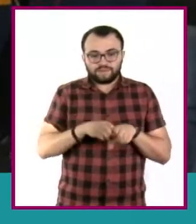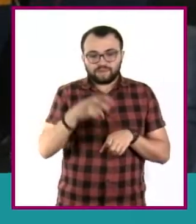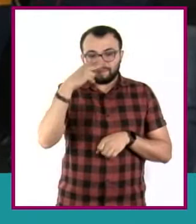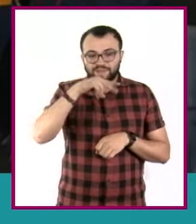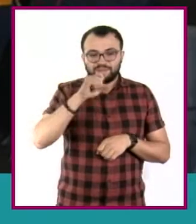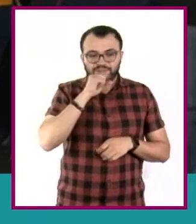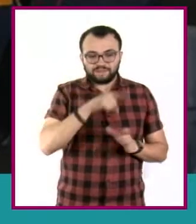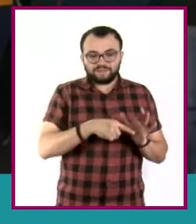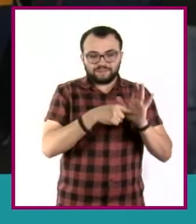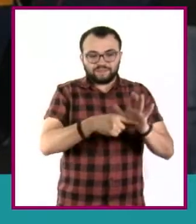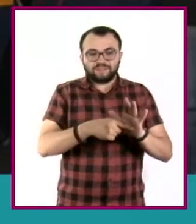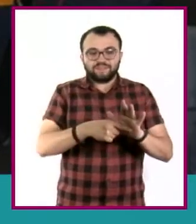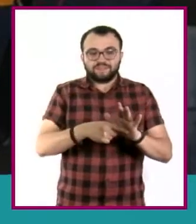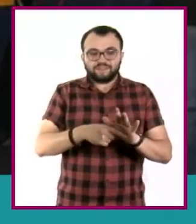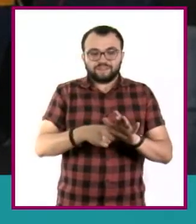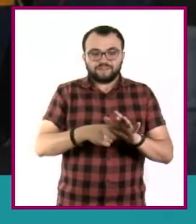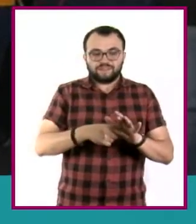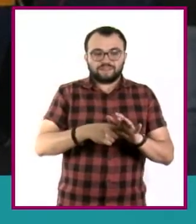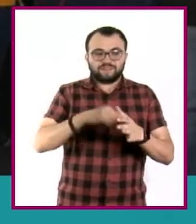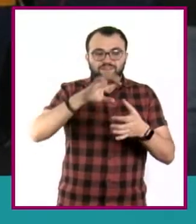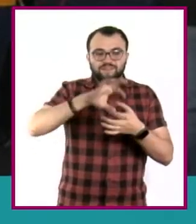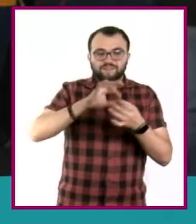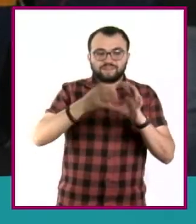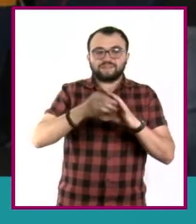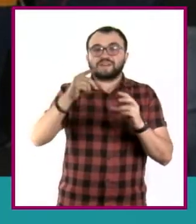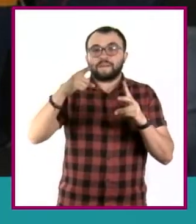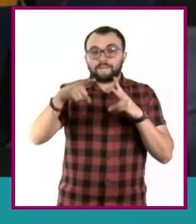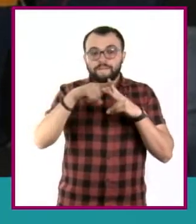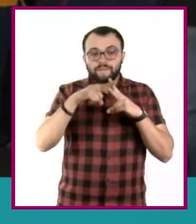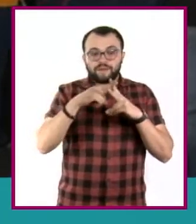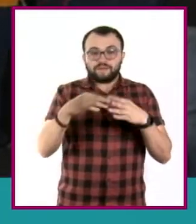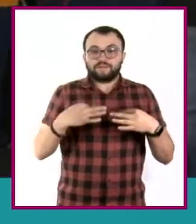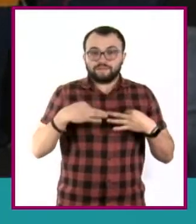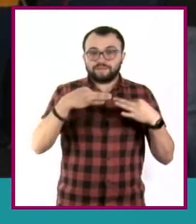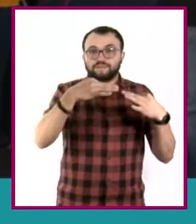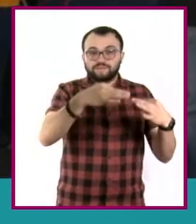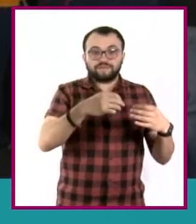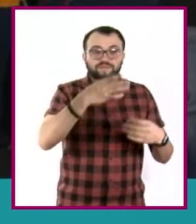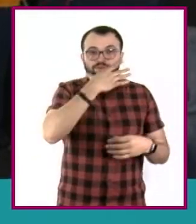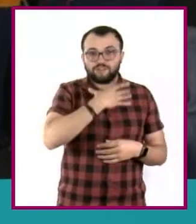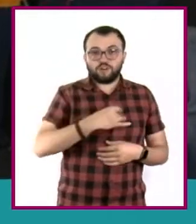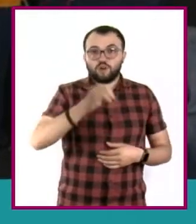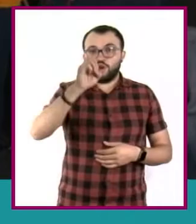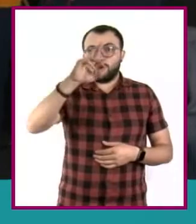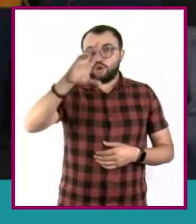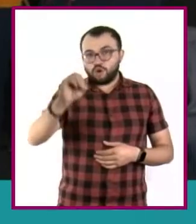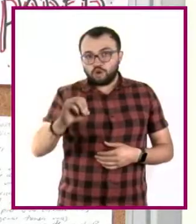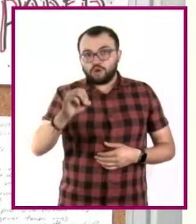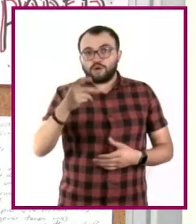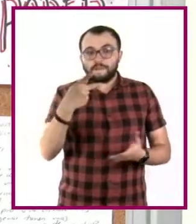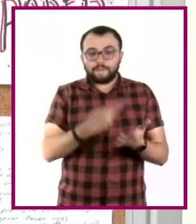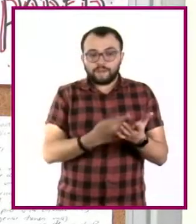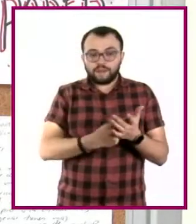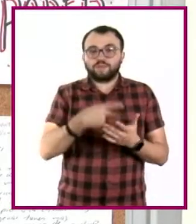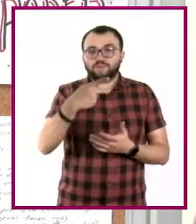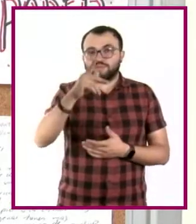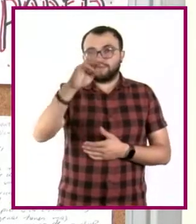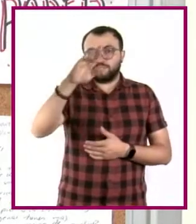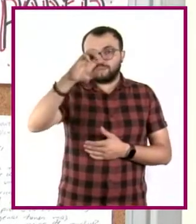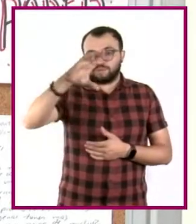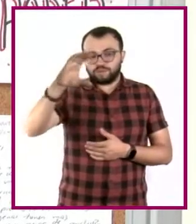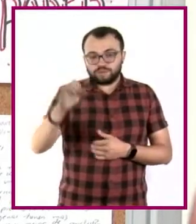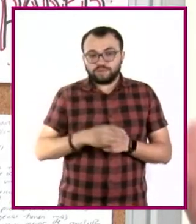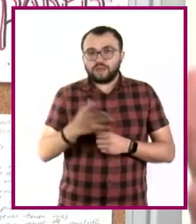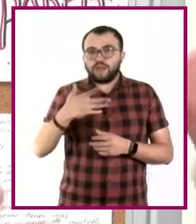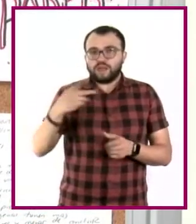nos representó en la Olimpiada Río Platense de Matemáticas ganó medallas de oro, plata y bronce. A este certamen internacional acudieron